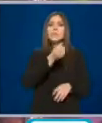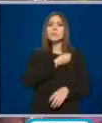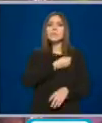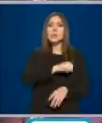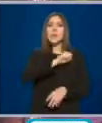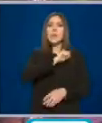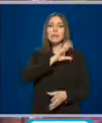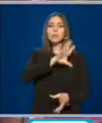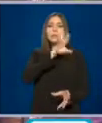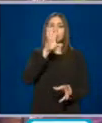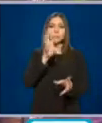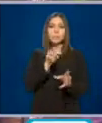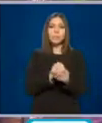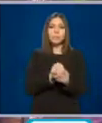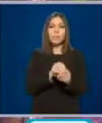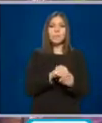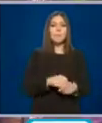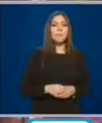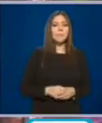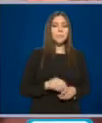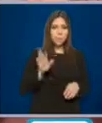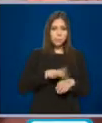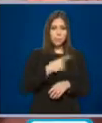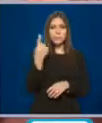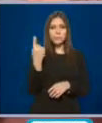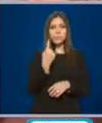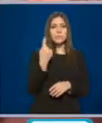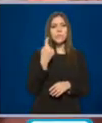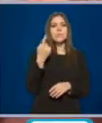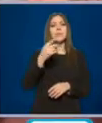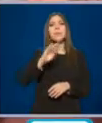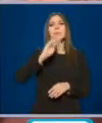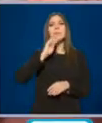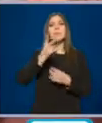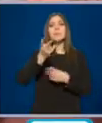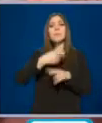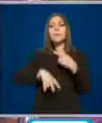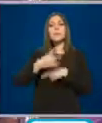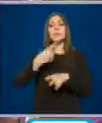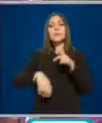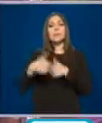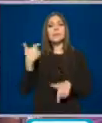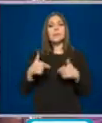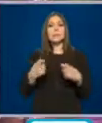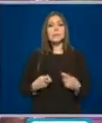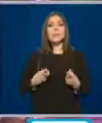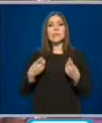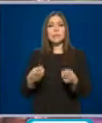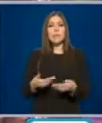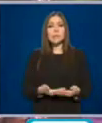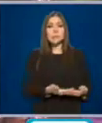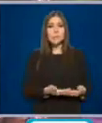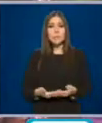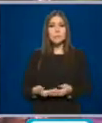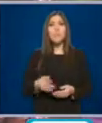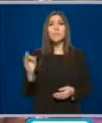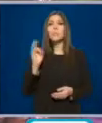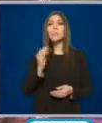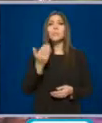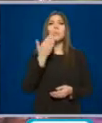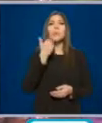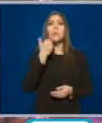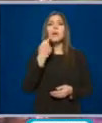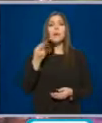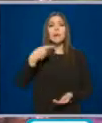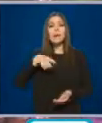nutritiva. Claro. Definitivo. O sea, ¿por qué? La mamá va a producir la leche para el bebé, le va a producir, pero si no tiene los